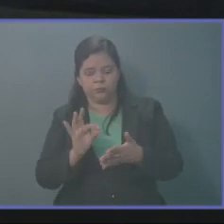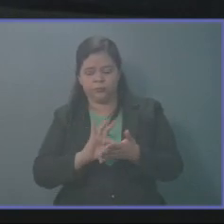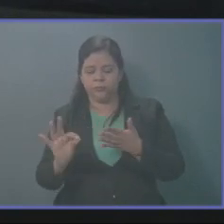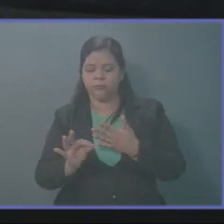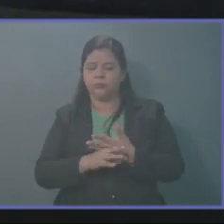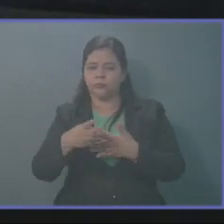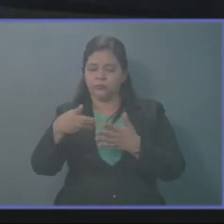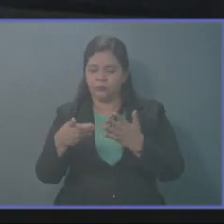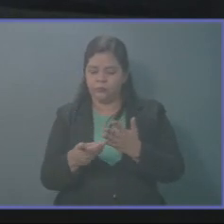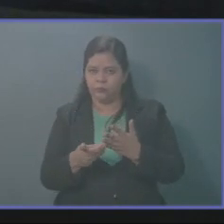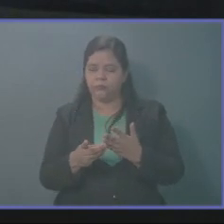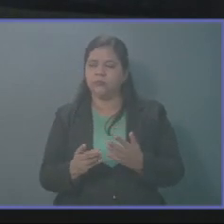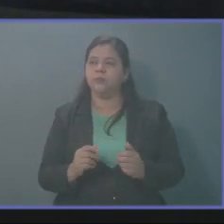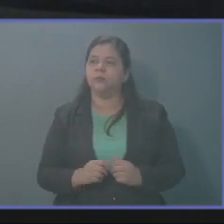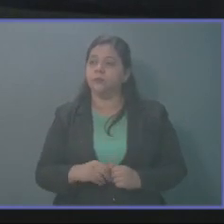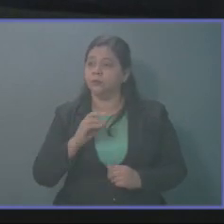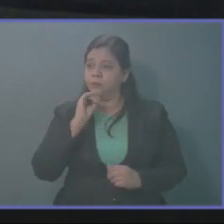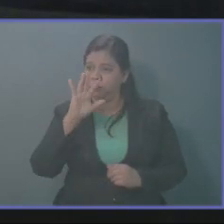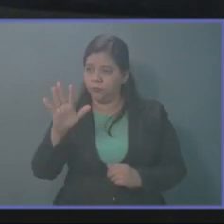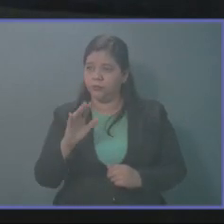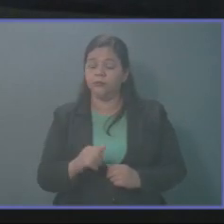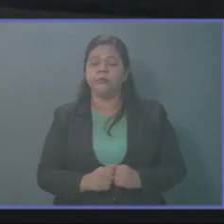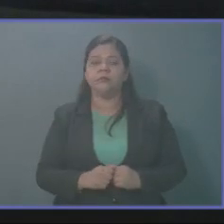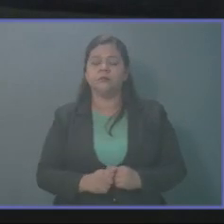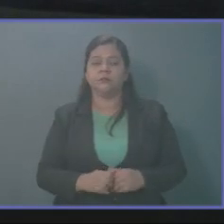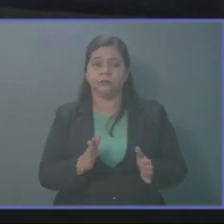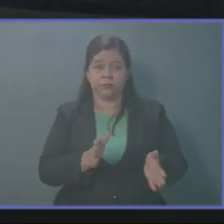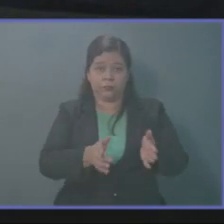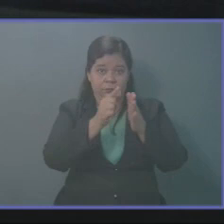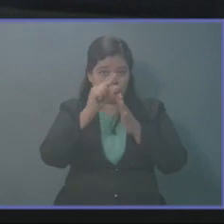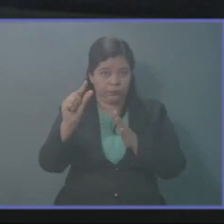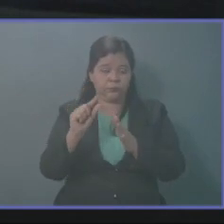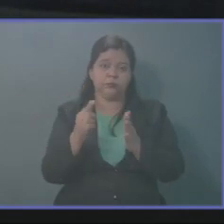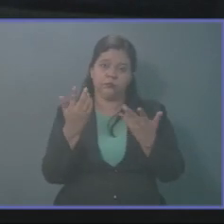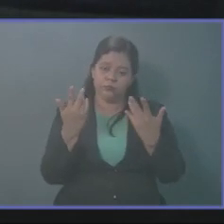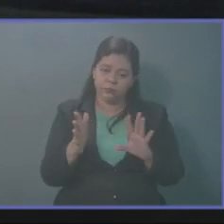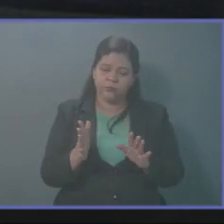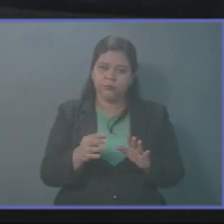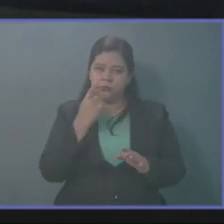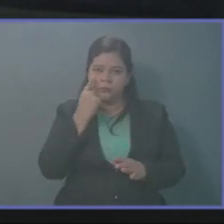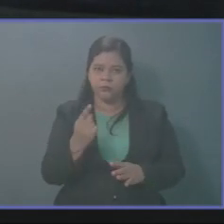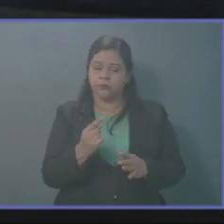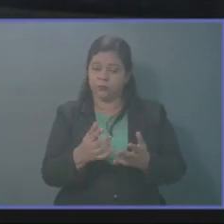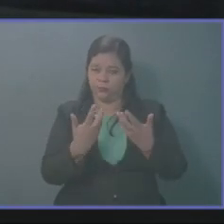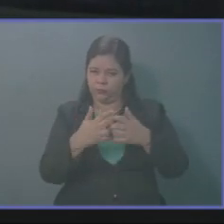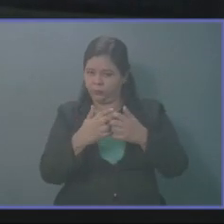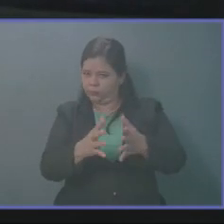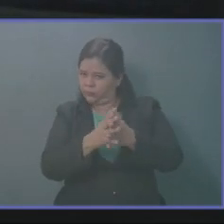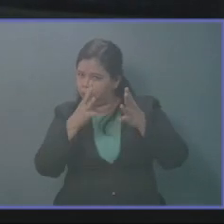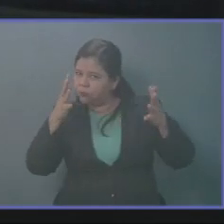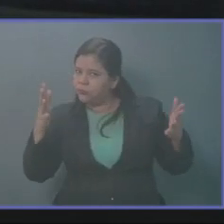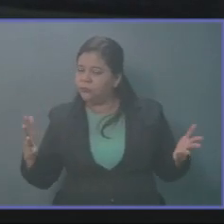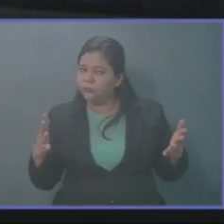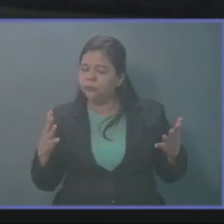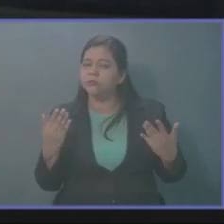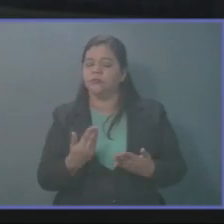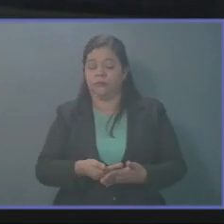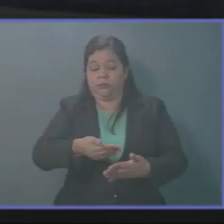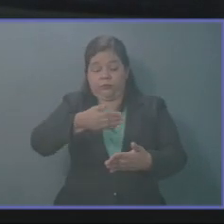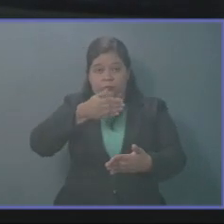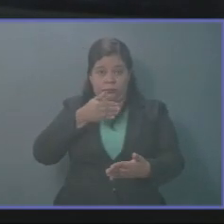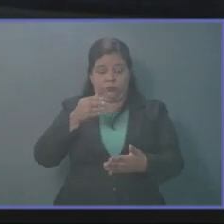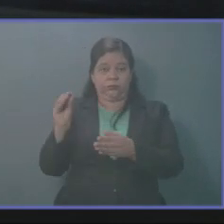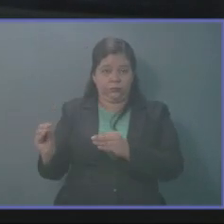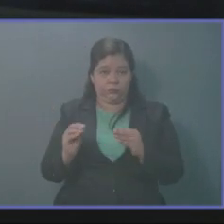que diría de la siguiente manera: para los sujetos pasivos clasificados como grandes contribuyentes que antes de la vigencia del